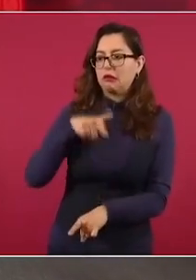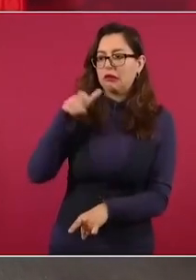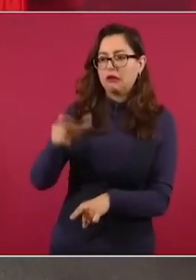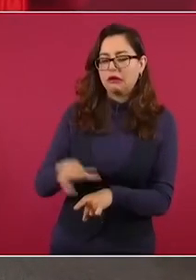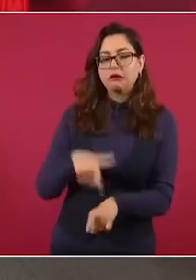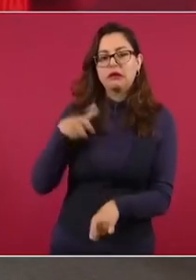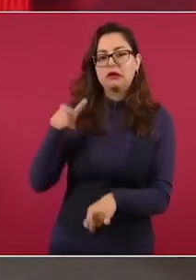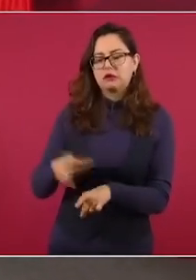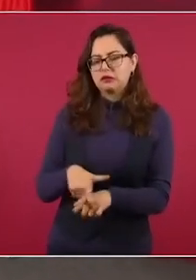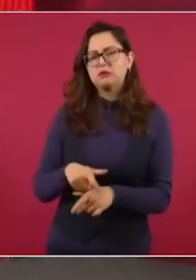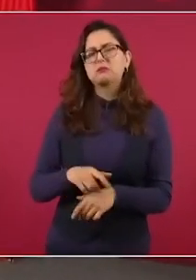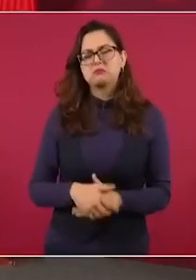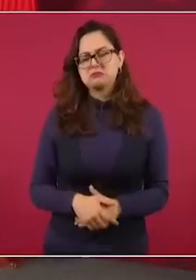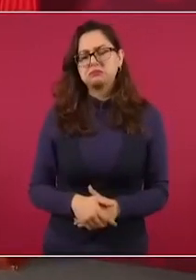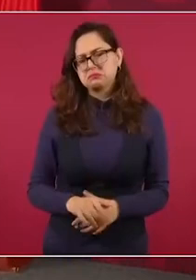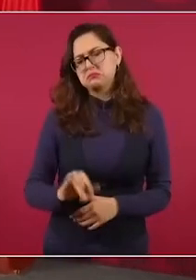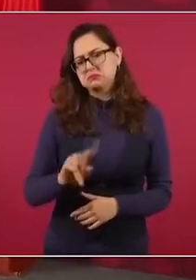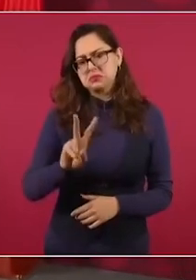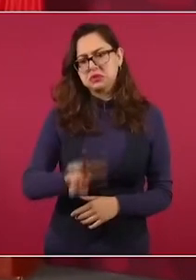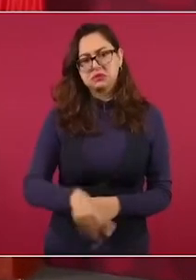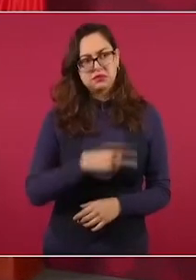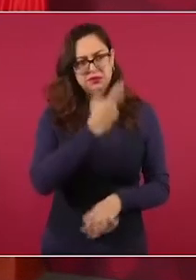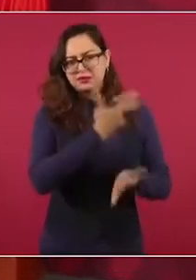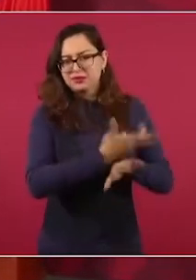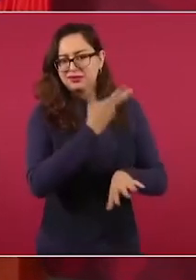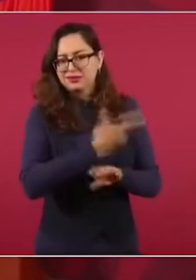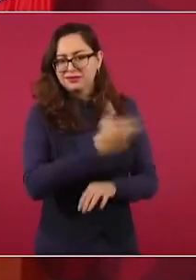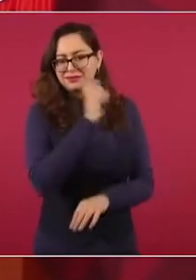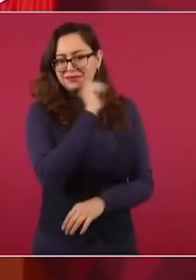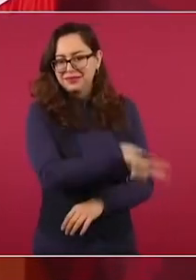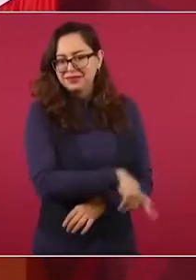del Poder Judicial, pero en todos lados.